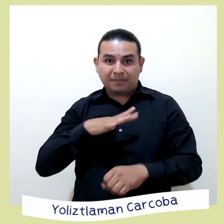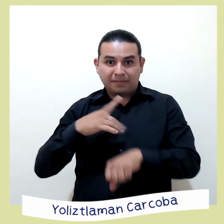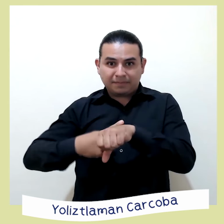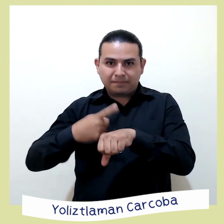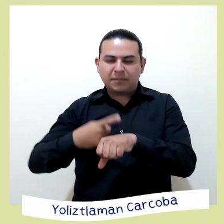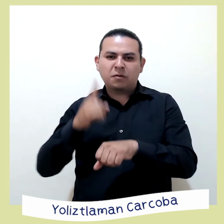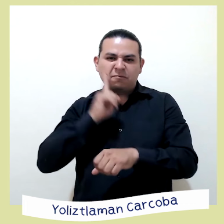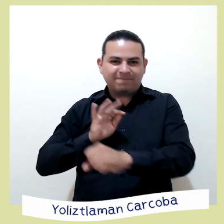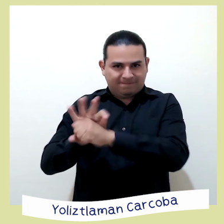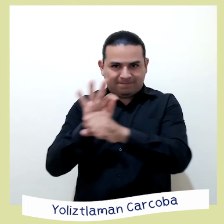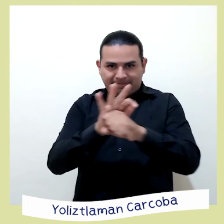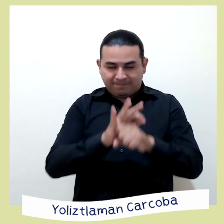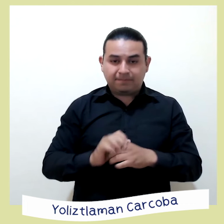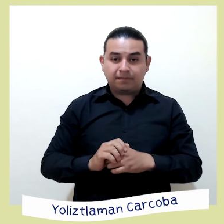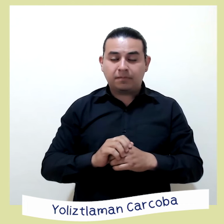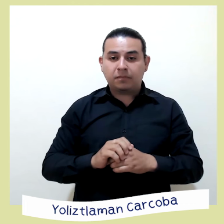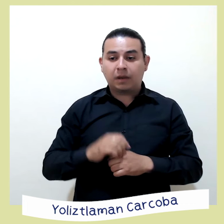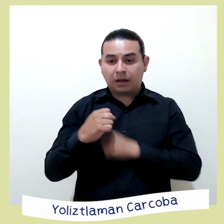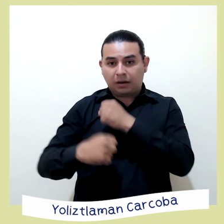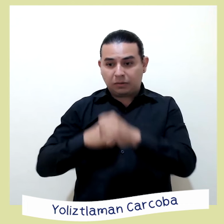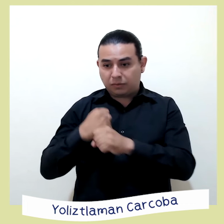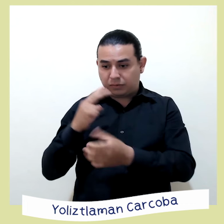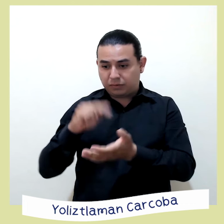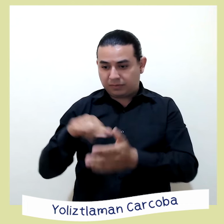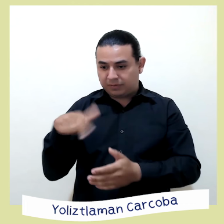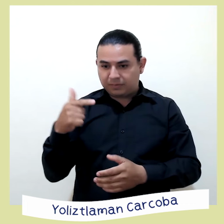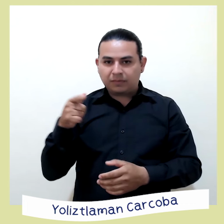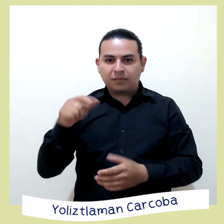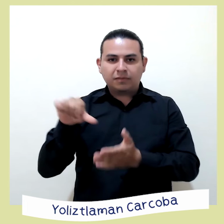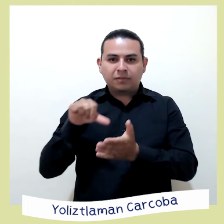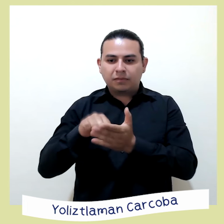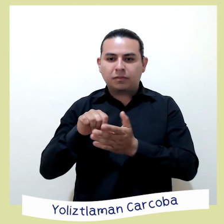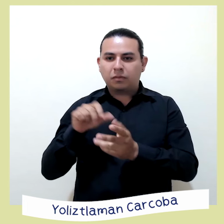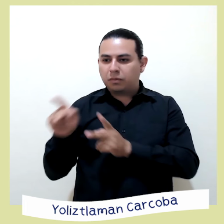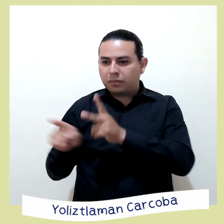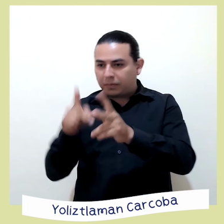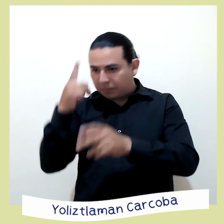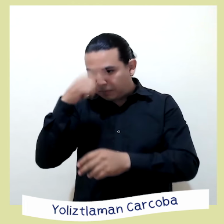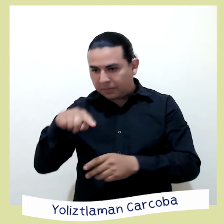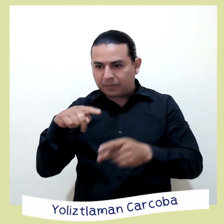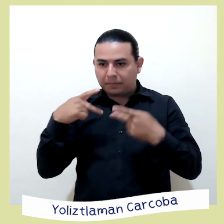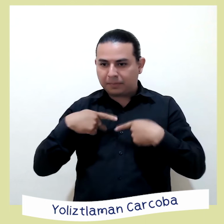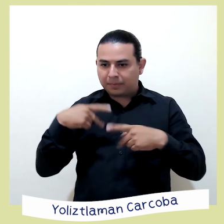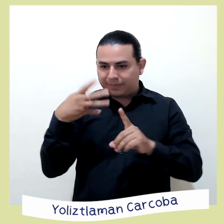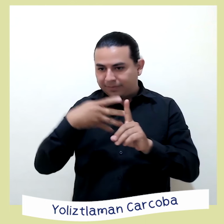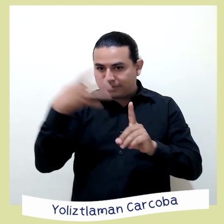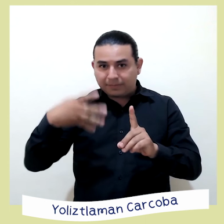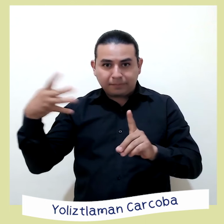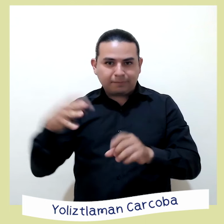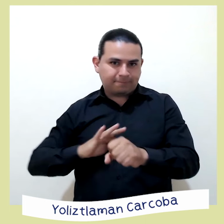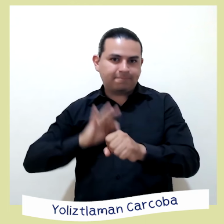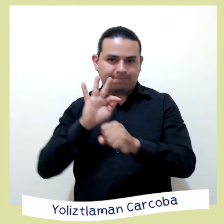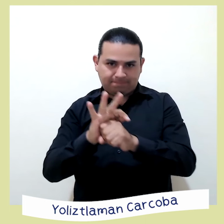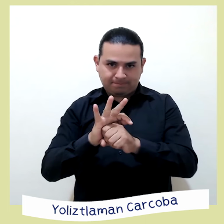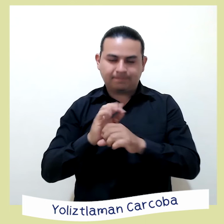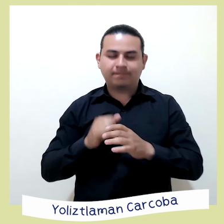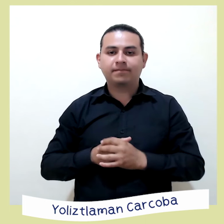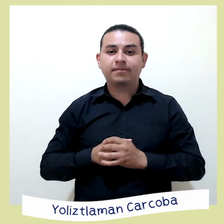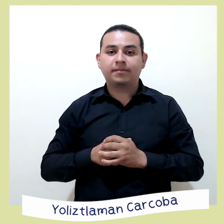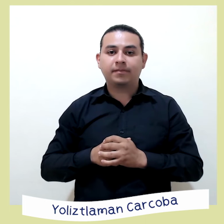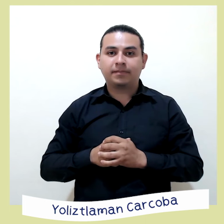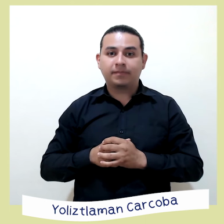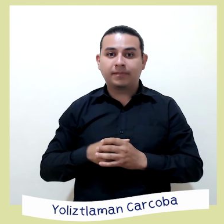desde 1995, fue una de las primeras activistas trans y por los derechos de las personas que viven con